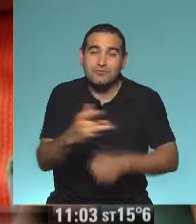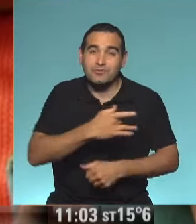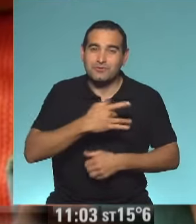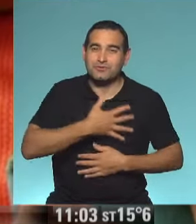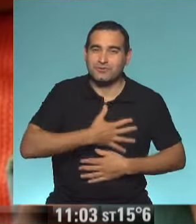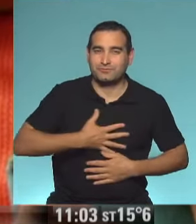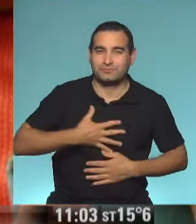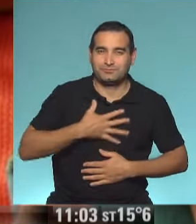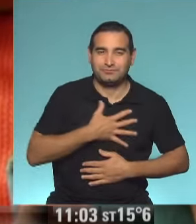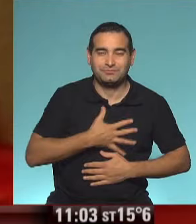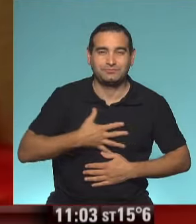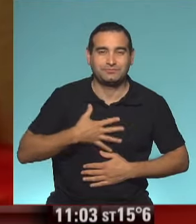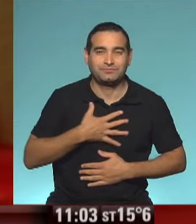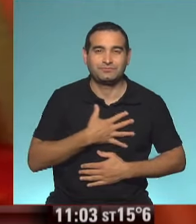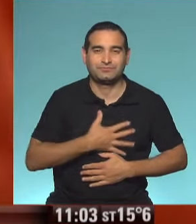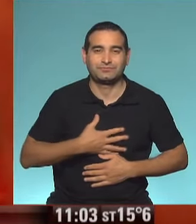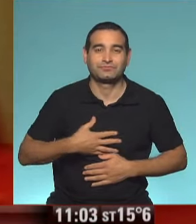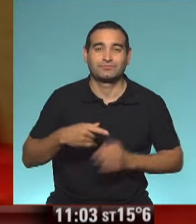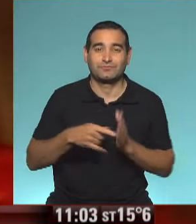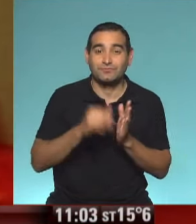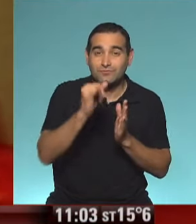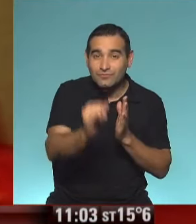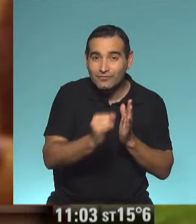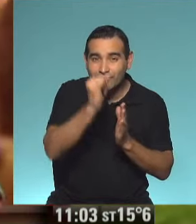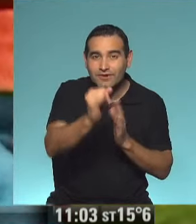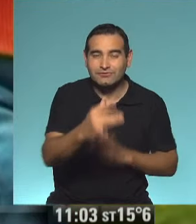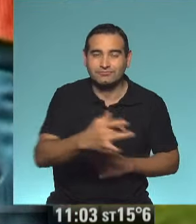tu corazón, que llega a tu